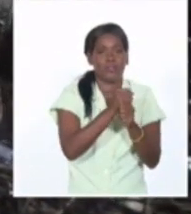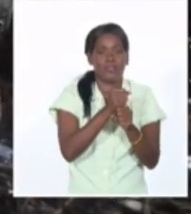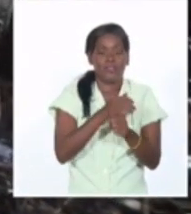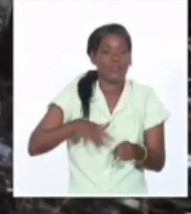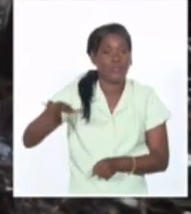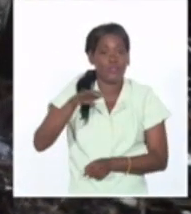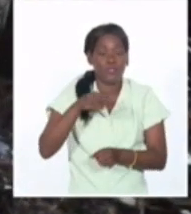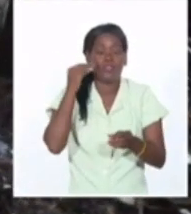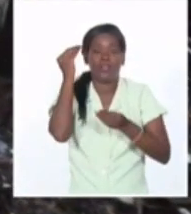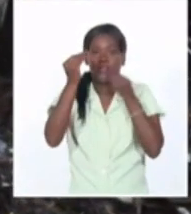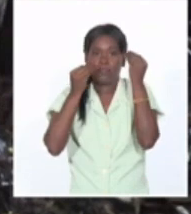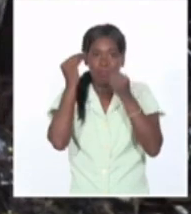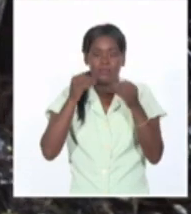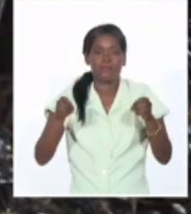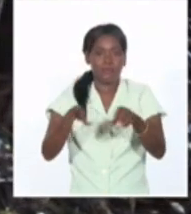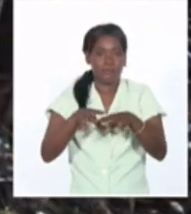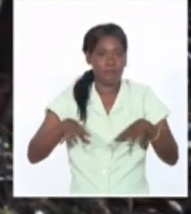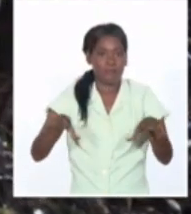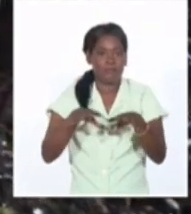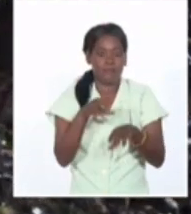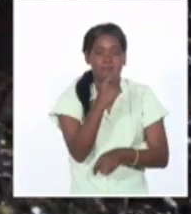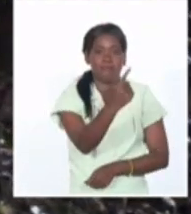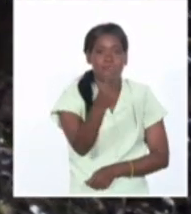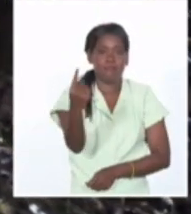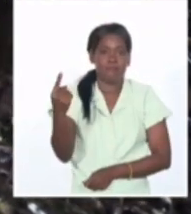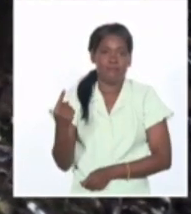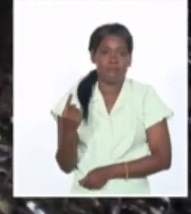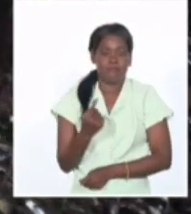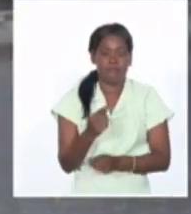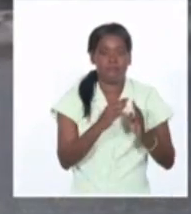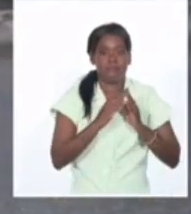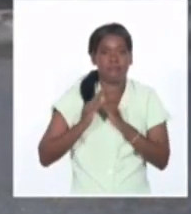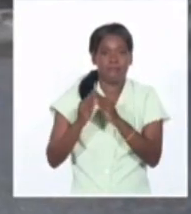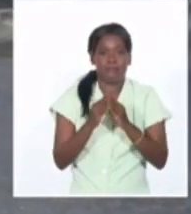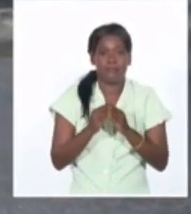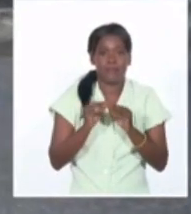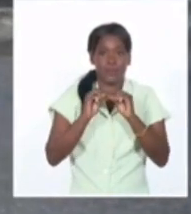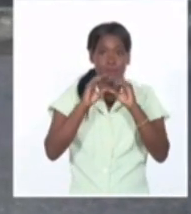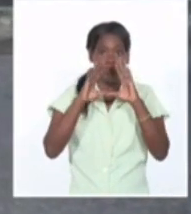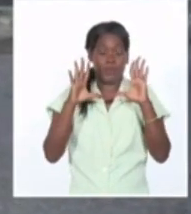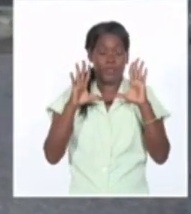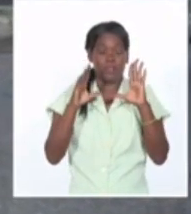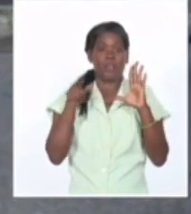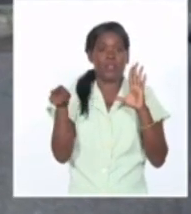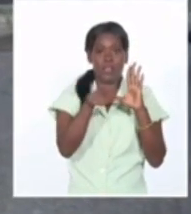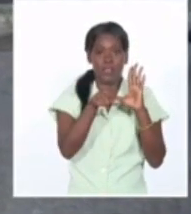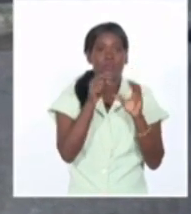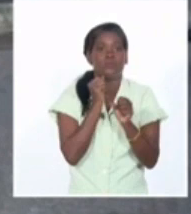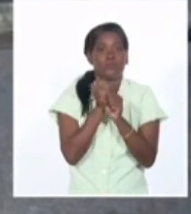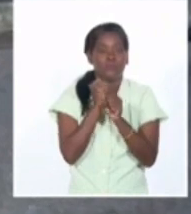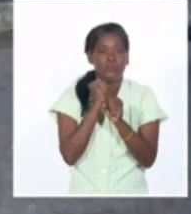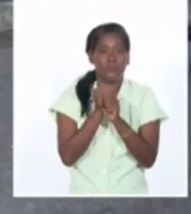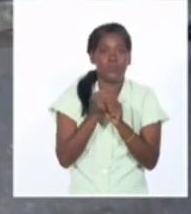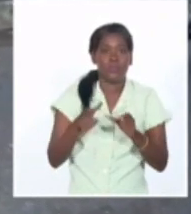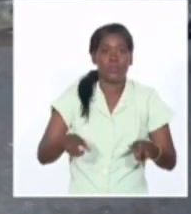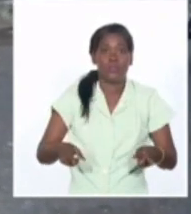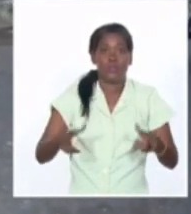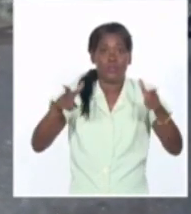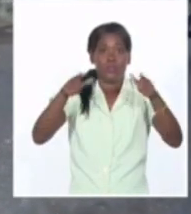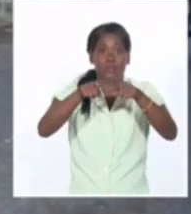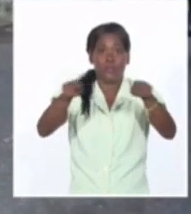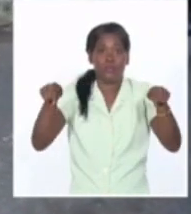la situación particular de cada zona, comunidad o barrio. Hasta la mañana de hoy, los embalses se encuentran al 78% de su capacidad de